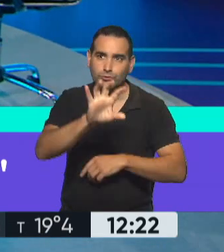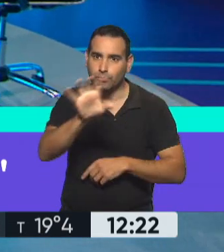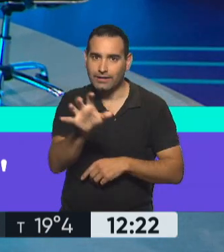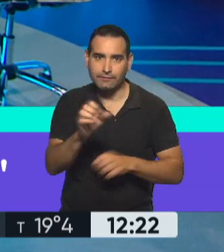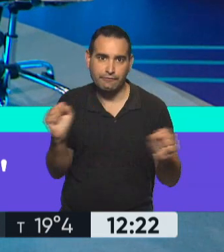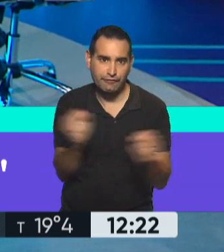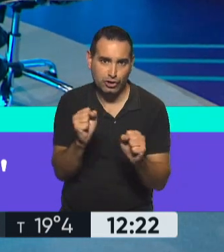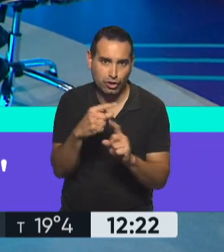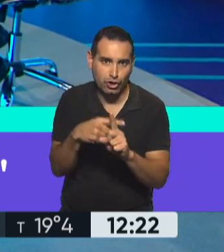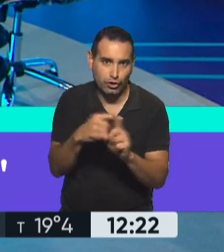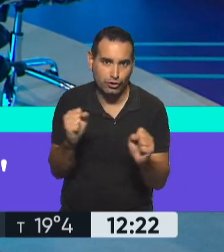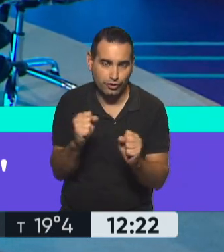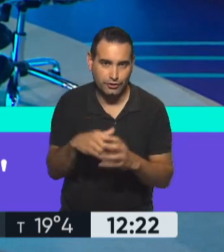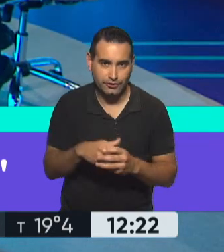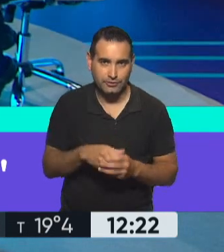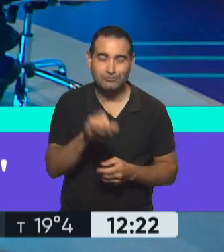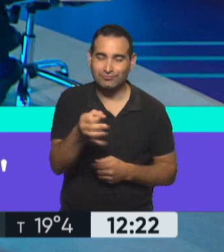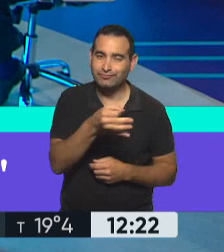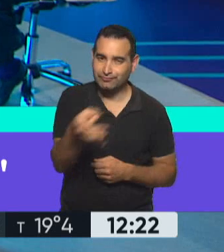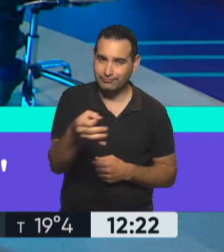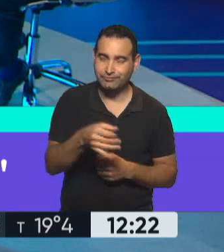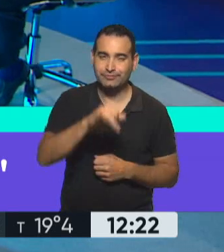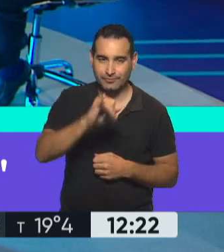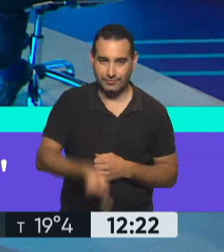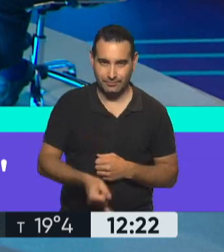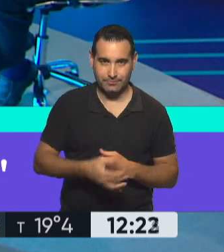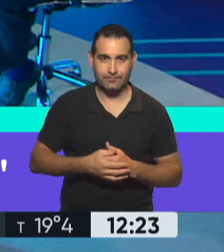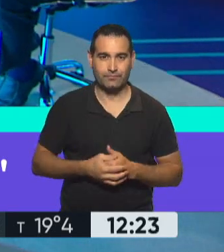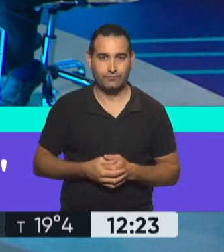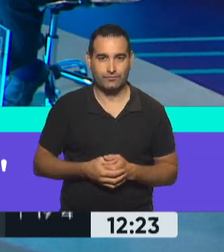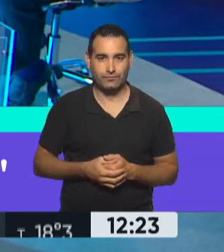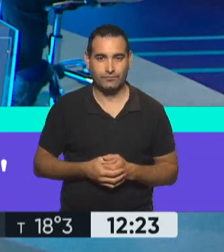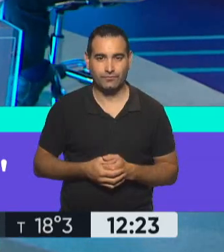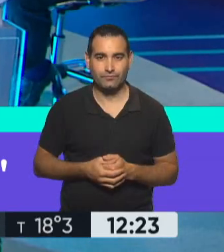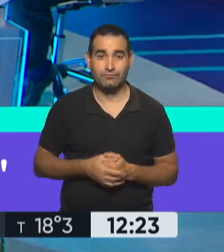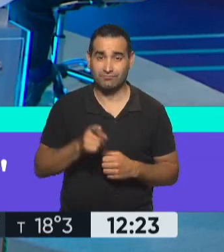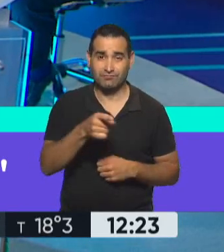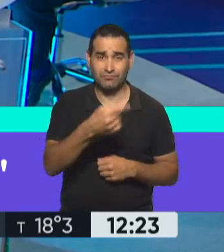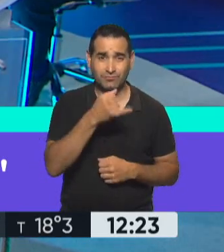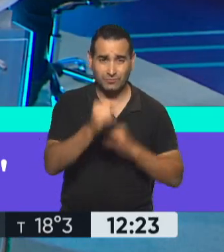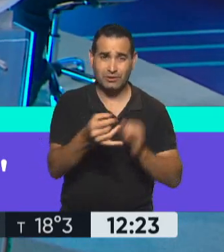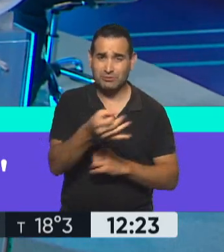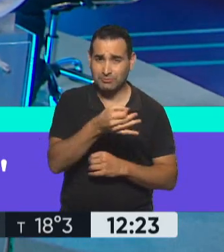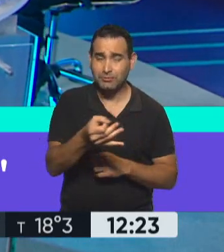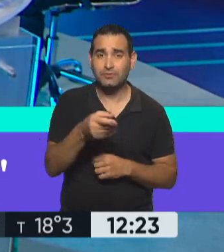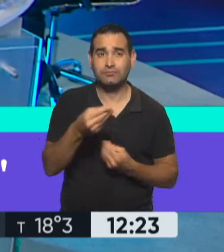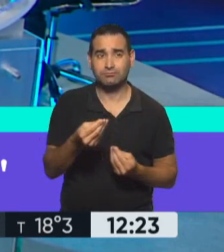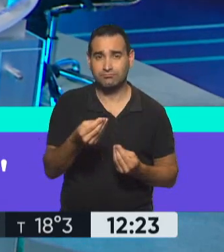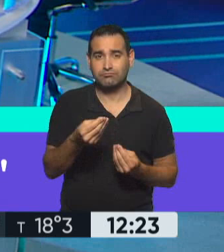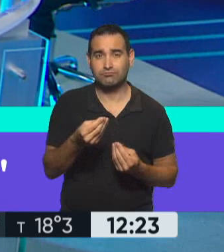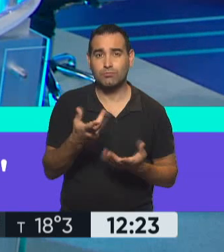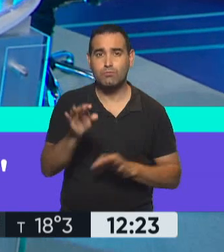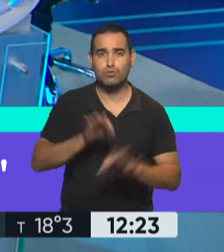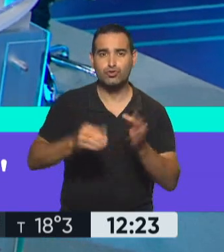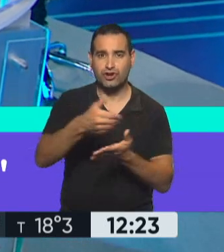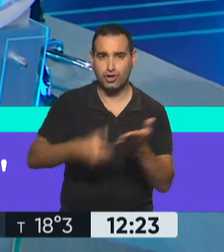del país. Así es, efectivamente. Como vos bien decías en la introducción, estamos hablando de un